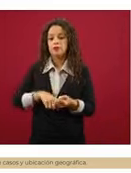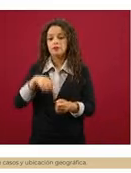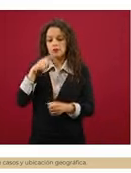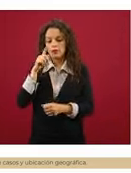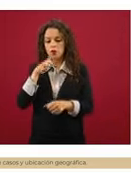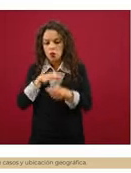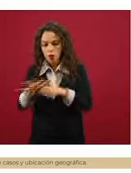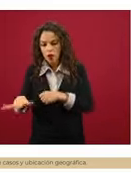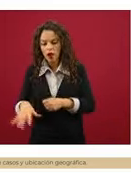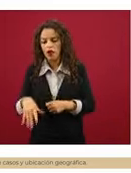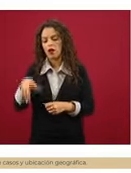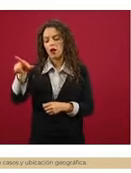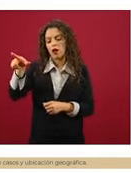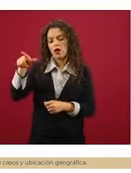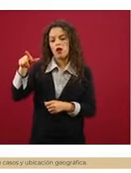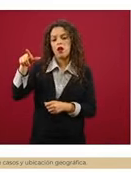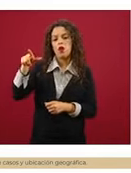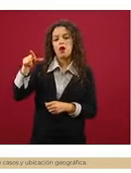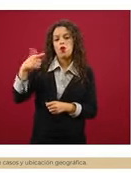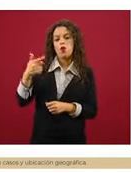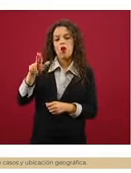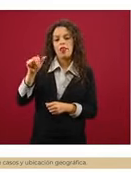Guadalupe, Zacatecas y Fresnillo.